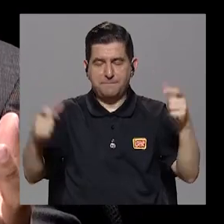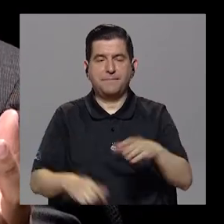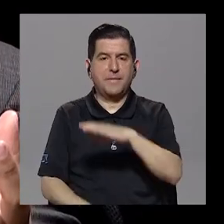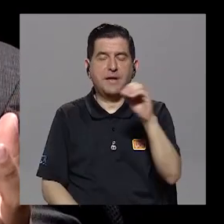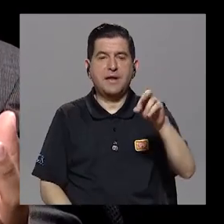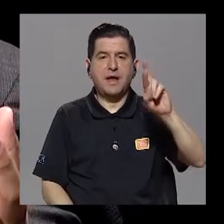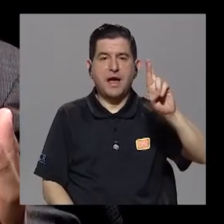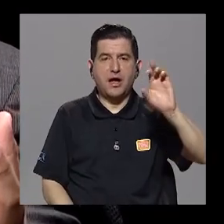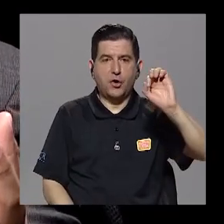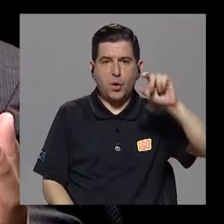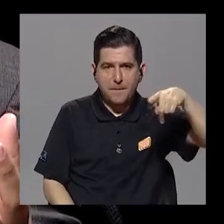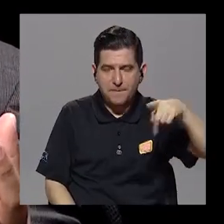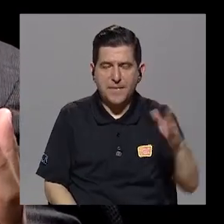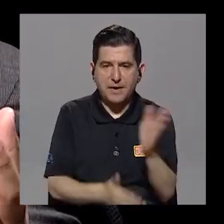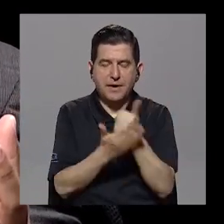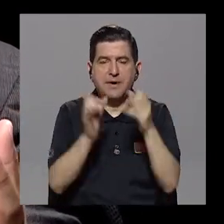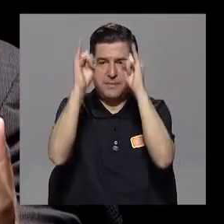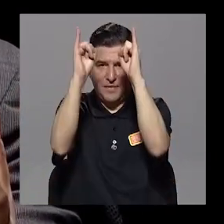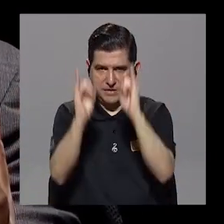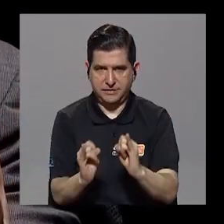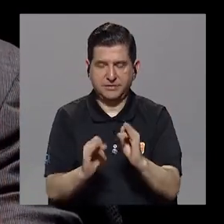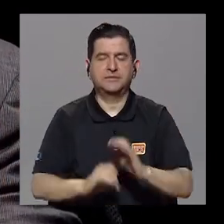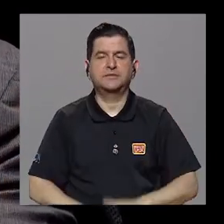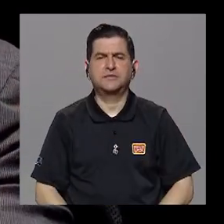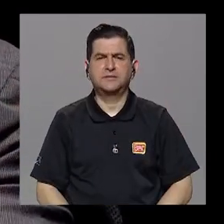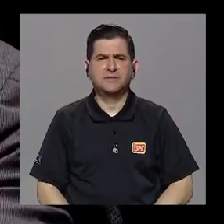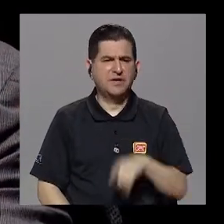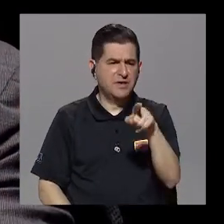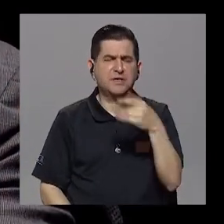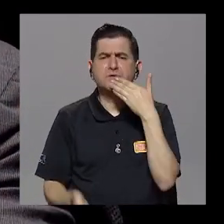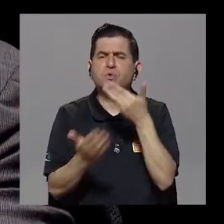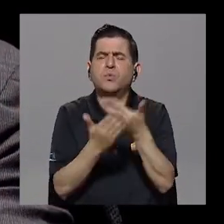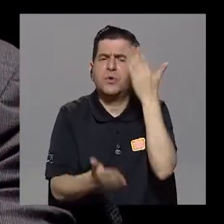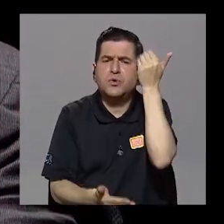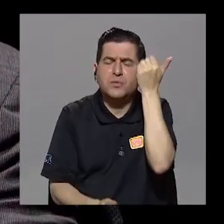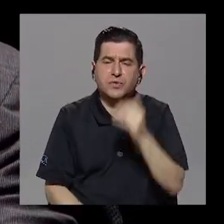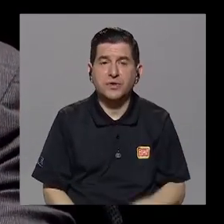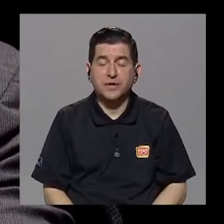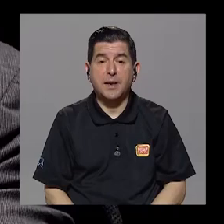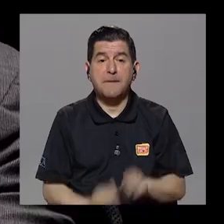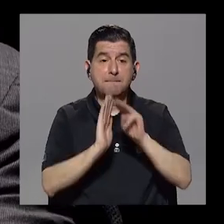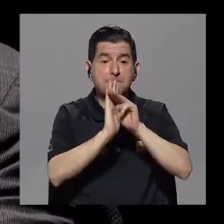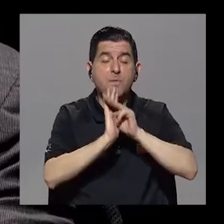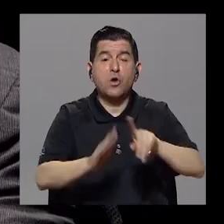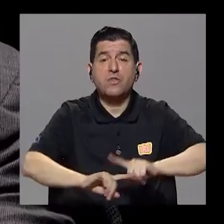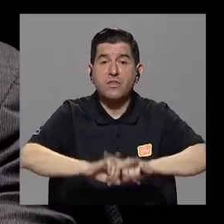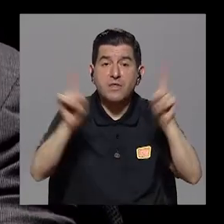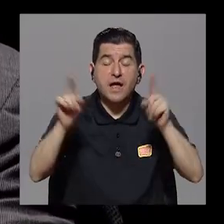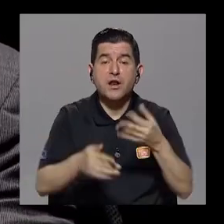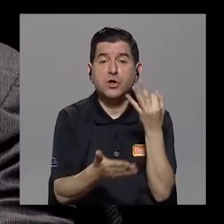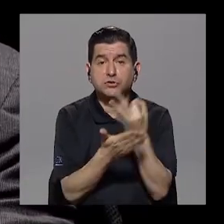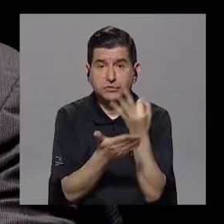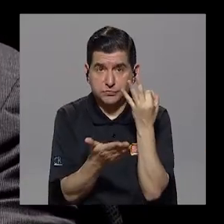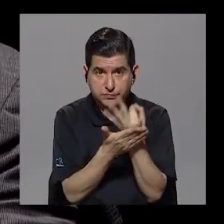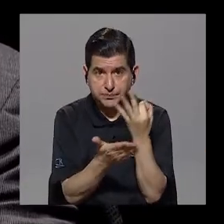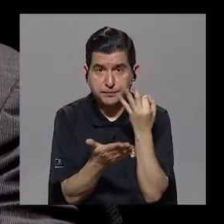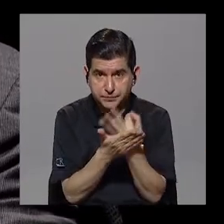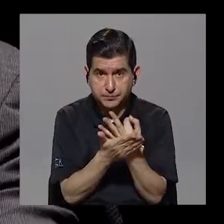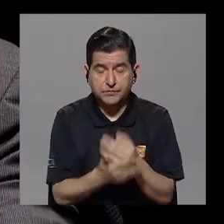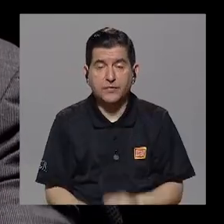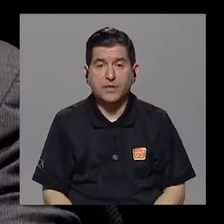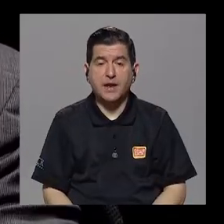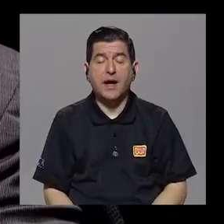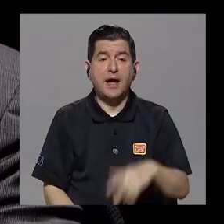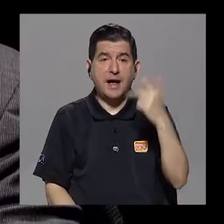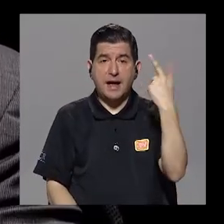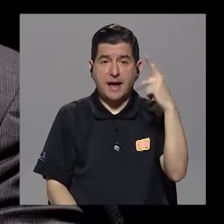y el ROP en la parte individual. ¿Y por qué es esto bueno? Porque como son modelos distintos de financiamiento,